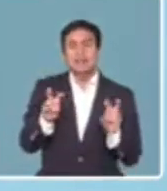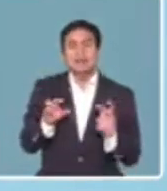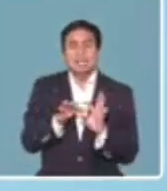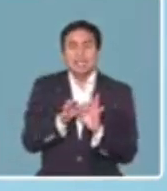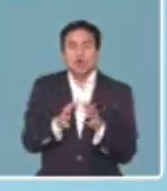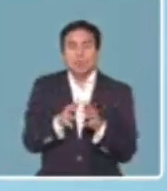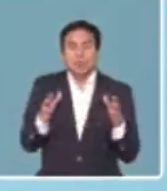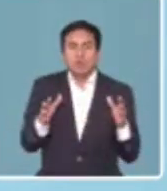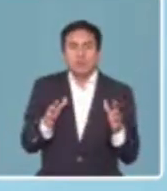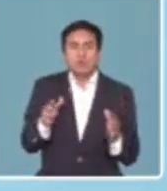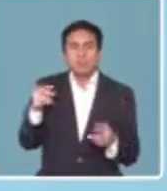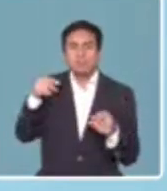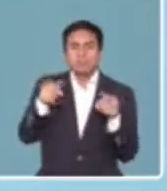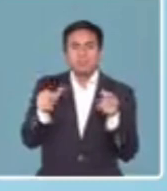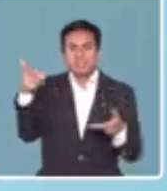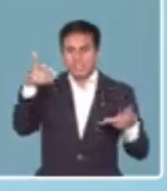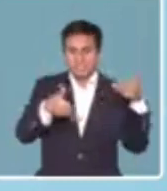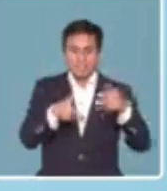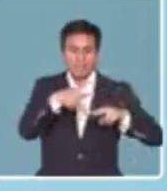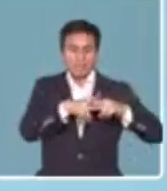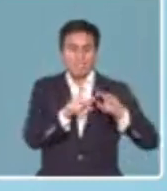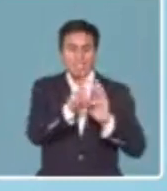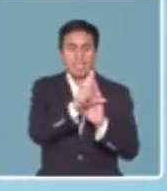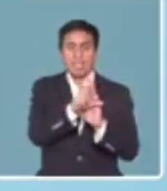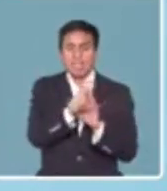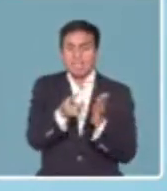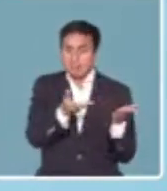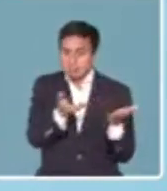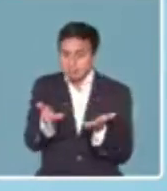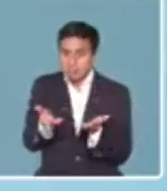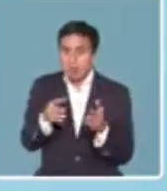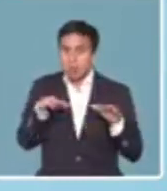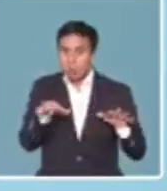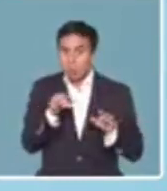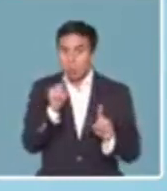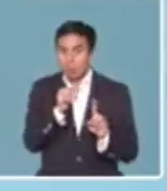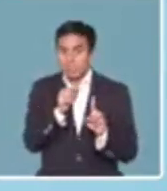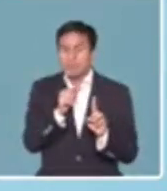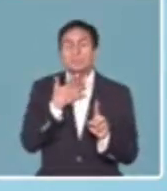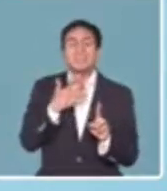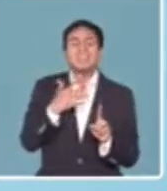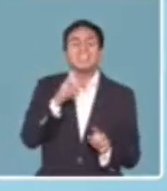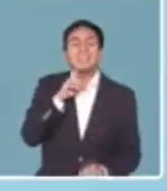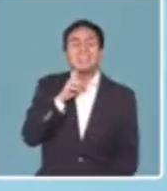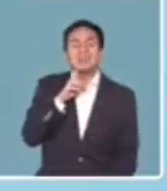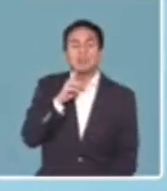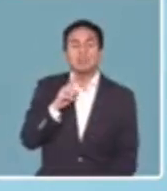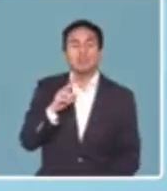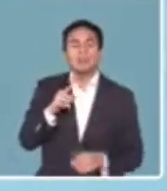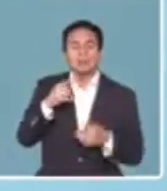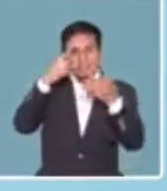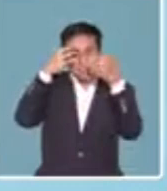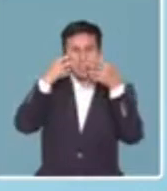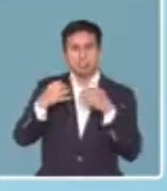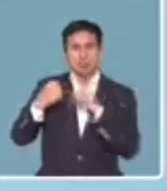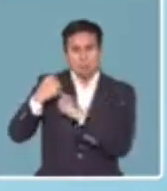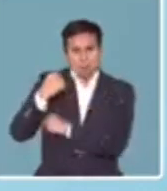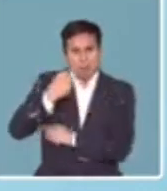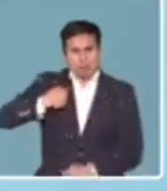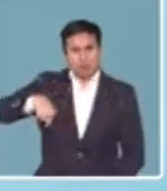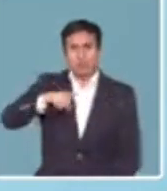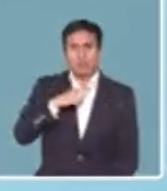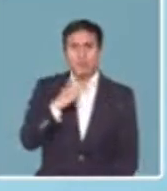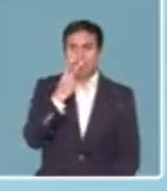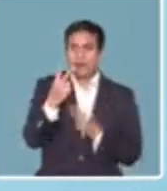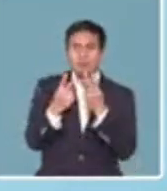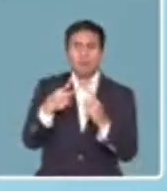su presencia, los invito a utilizar las herramientas de esta ley y por sobre todo a quienes tenemos en nuestro poder tomar decisiones.